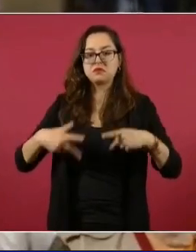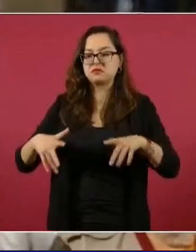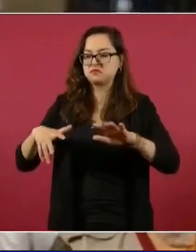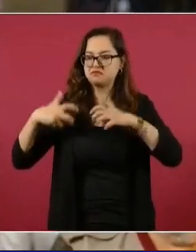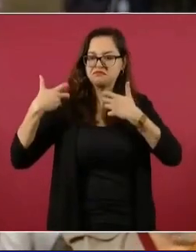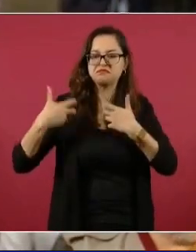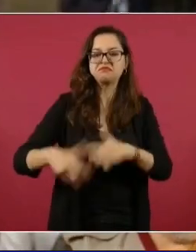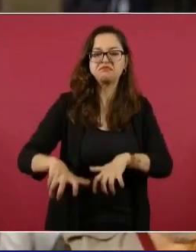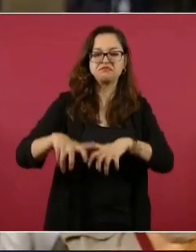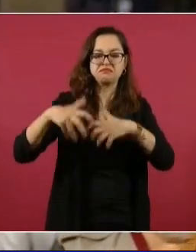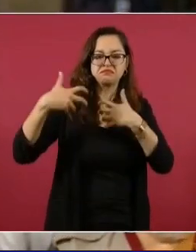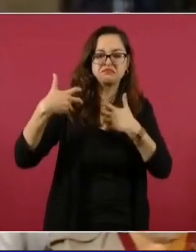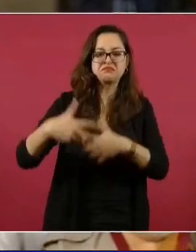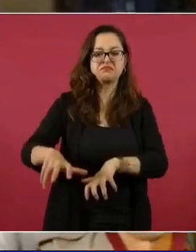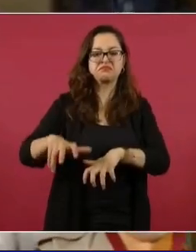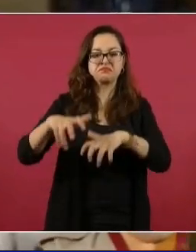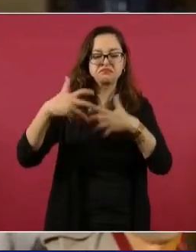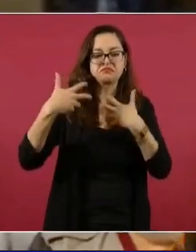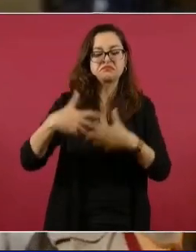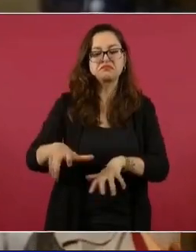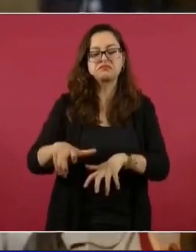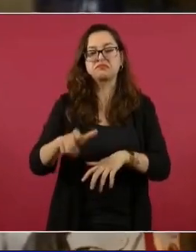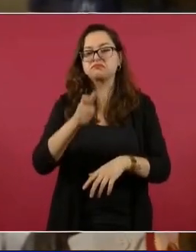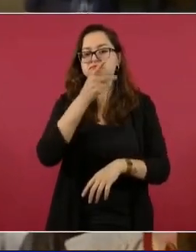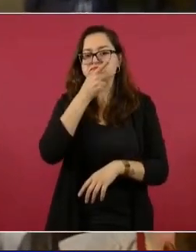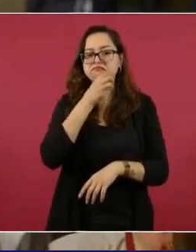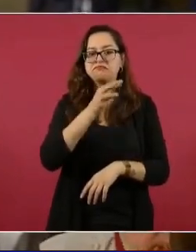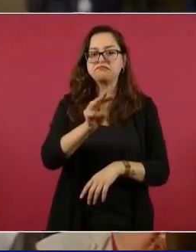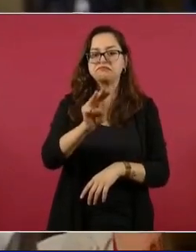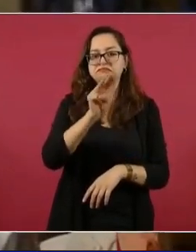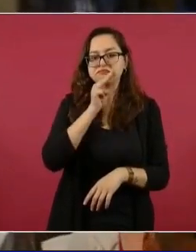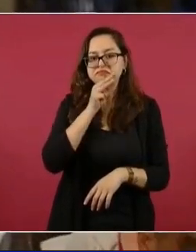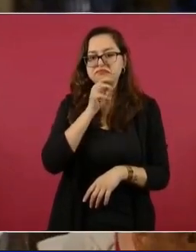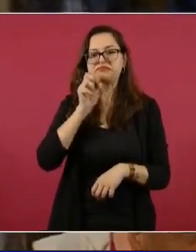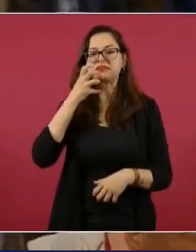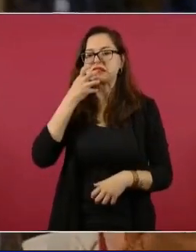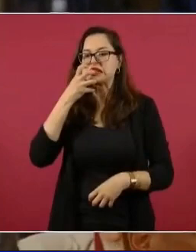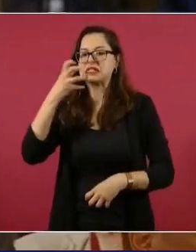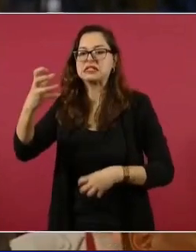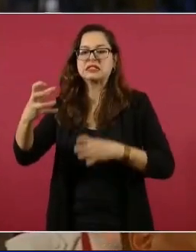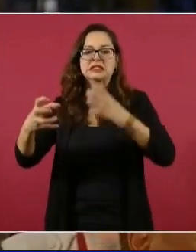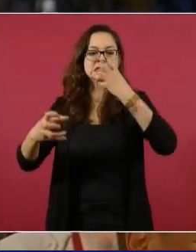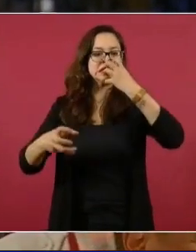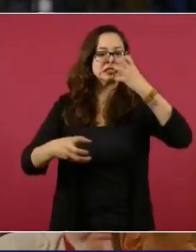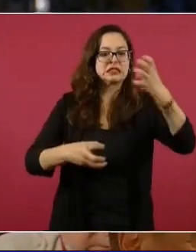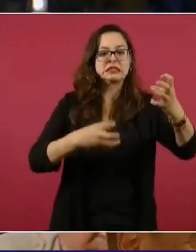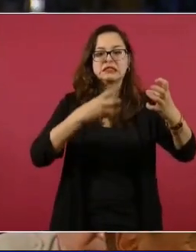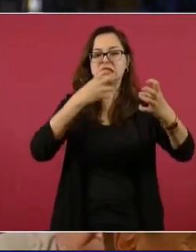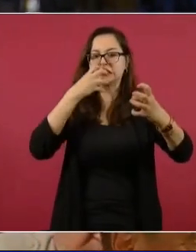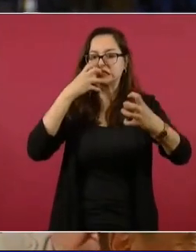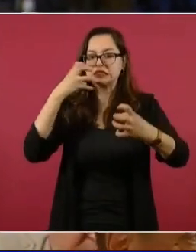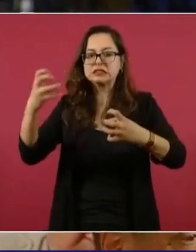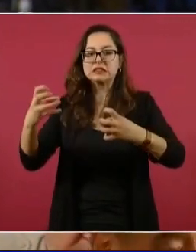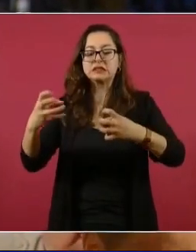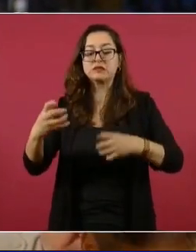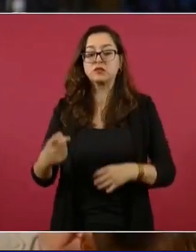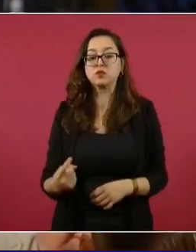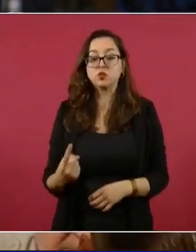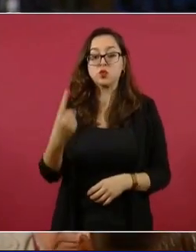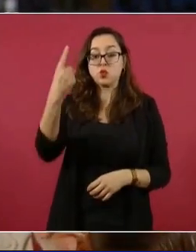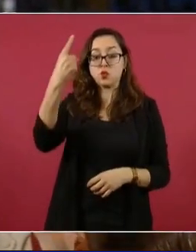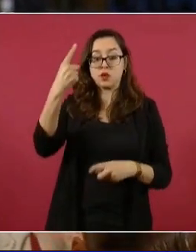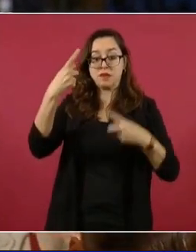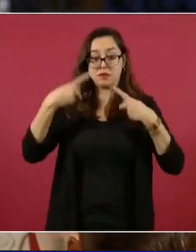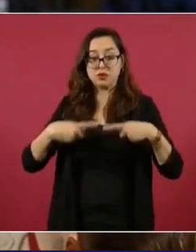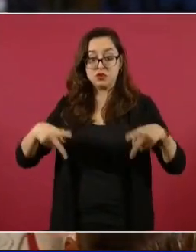calles y una voz desgarrada desde un megáfono exclamó lo siguiente: queremos